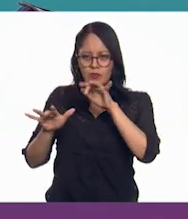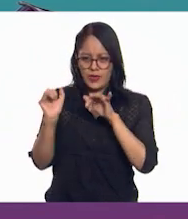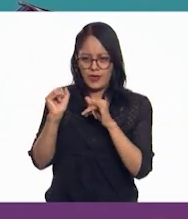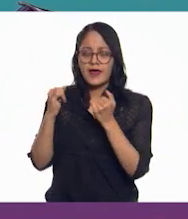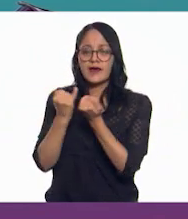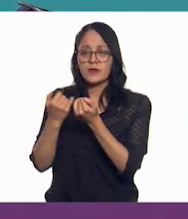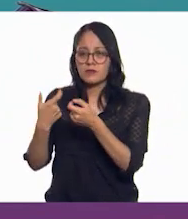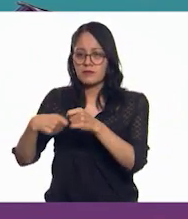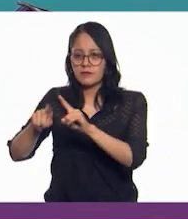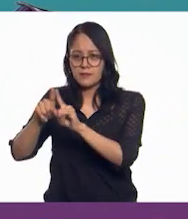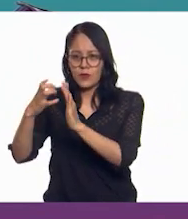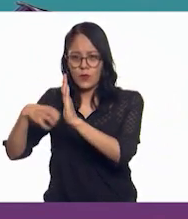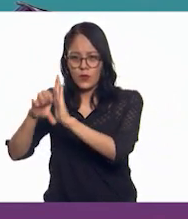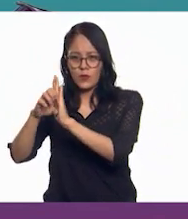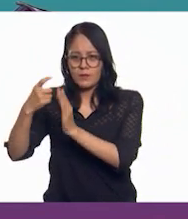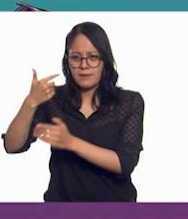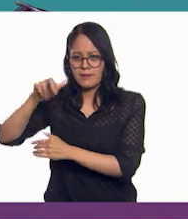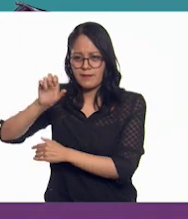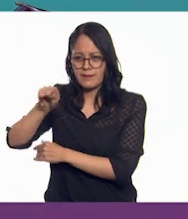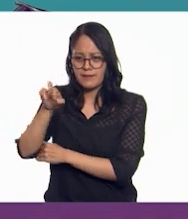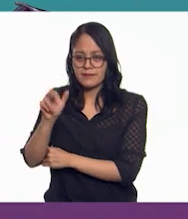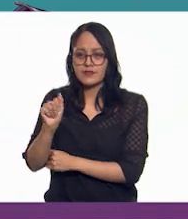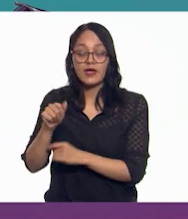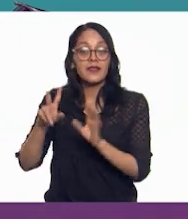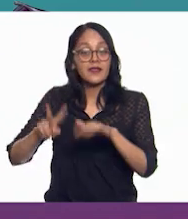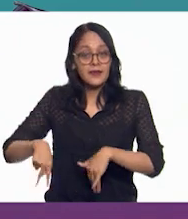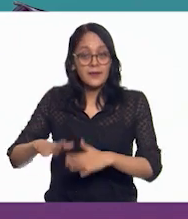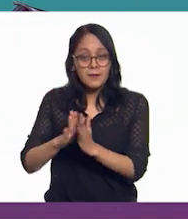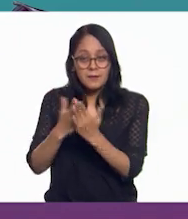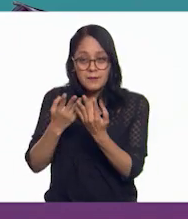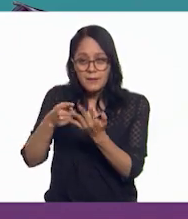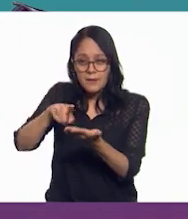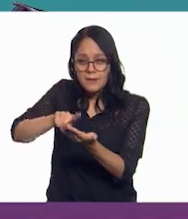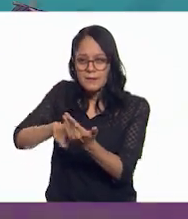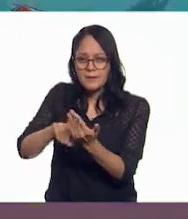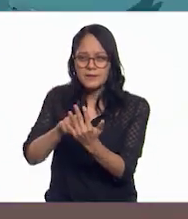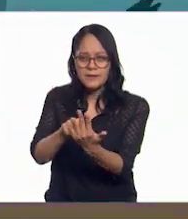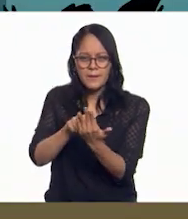idioma. Y es hermoso recoger en tus filas